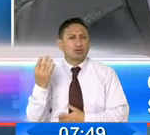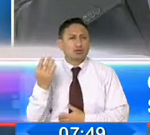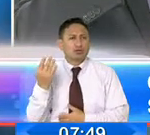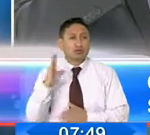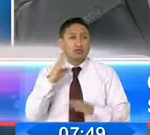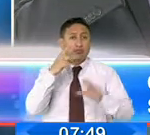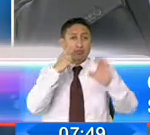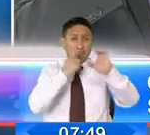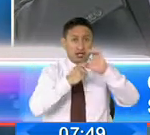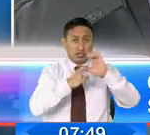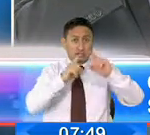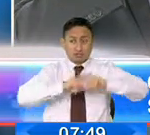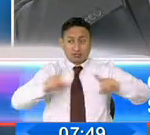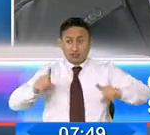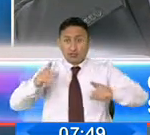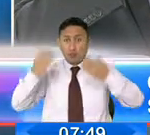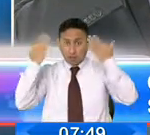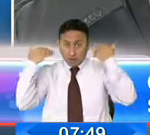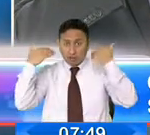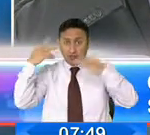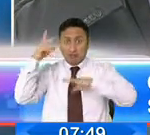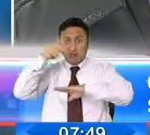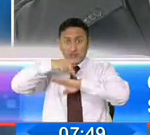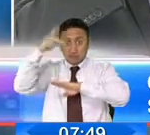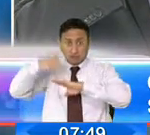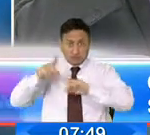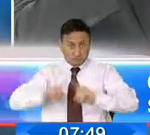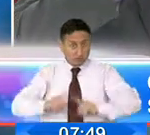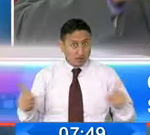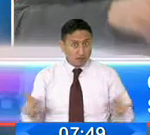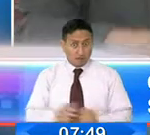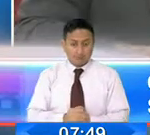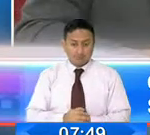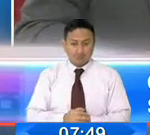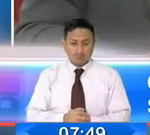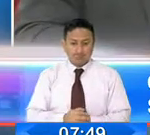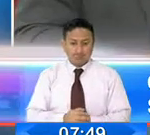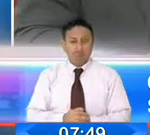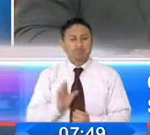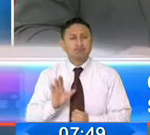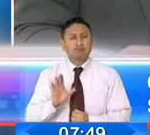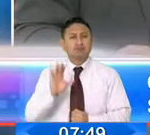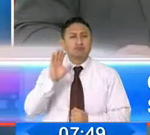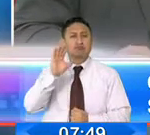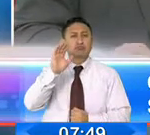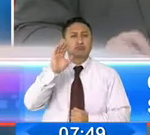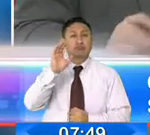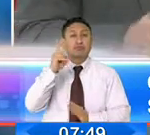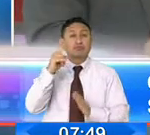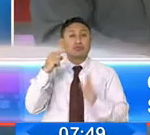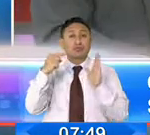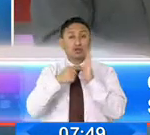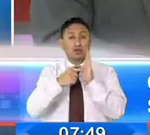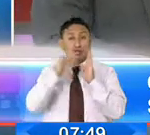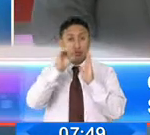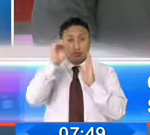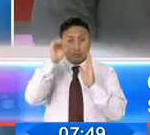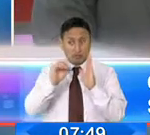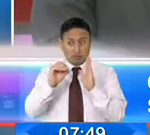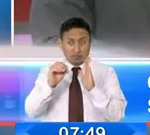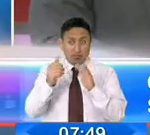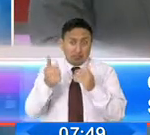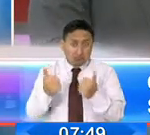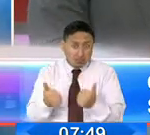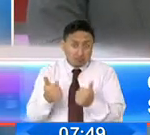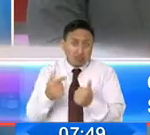Pacífico. Mire, los intereses, tengo entendido, son intereses favorables. Hemos tenido reuniones con los